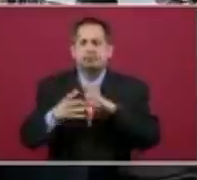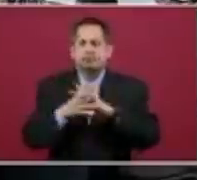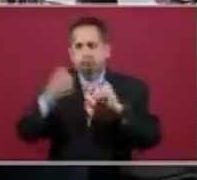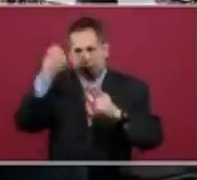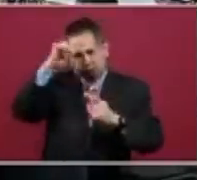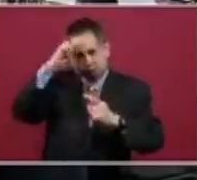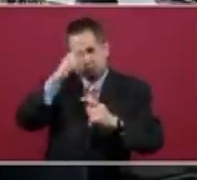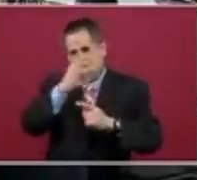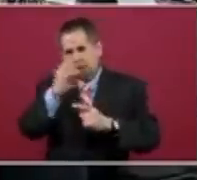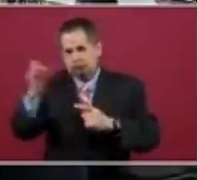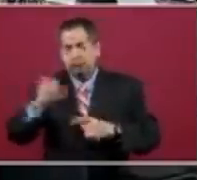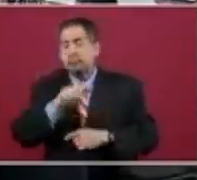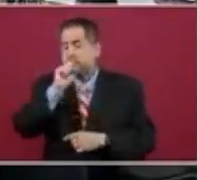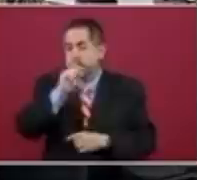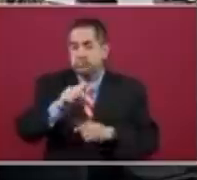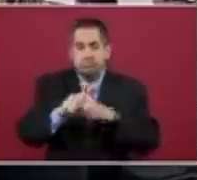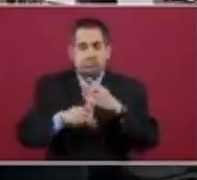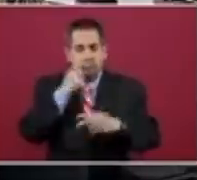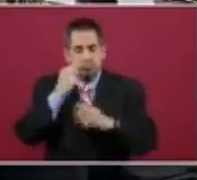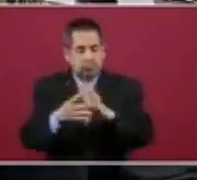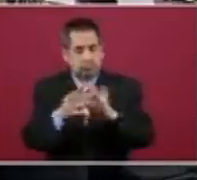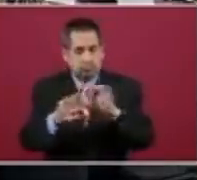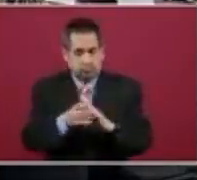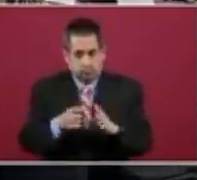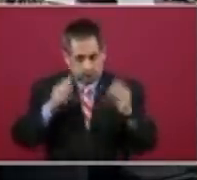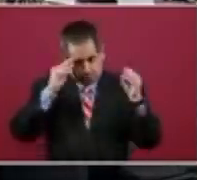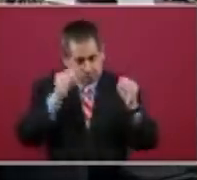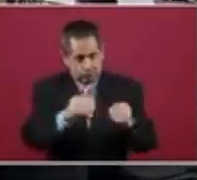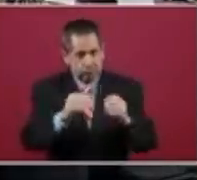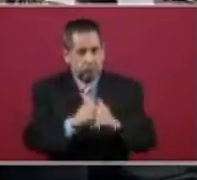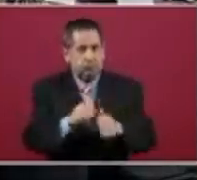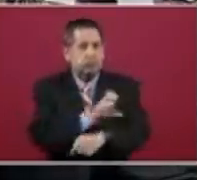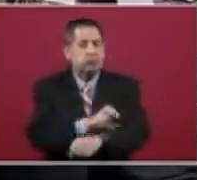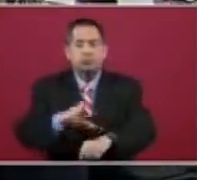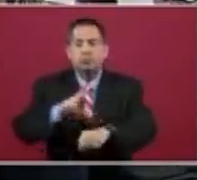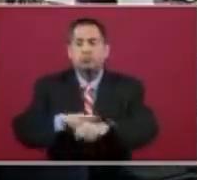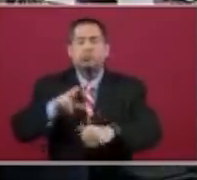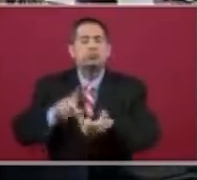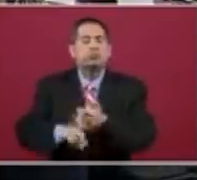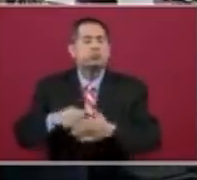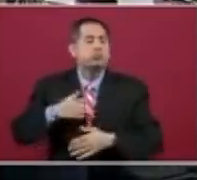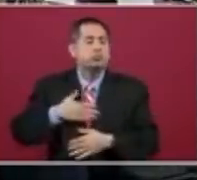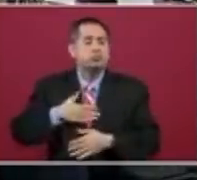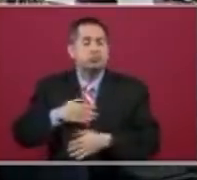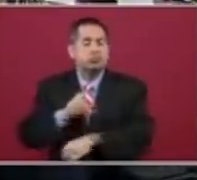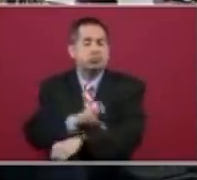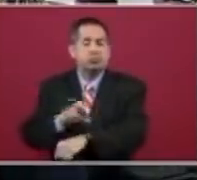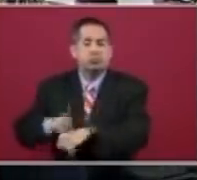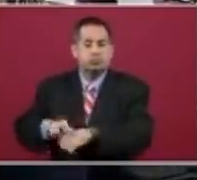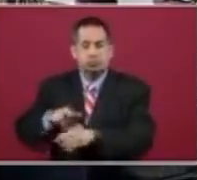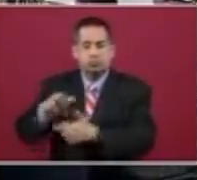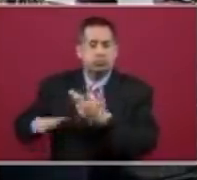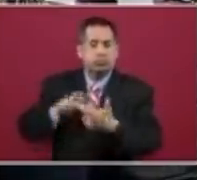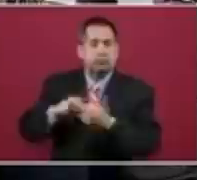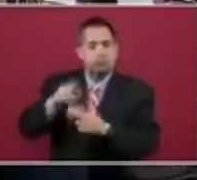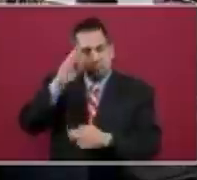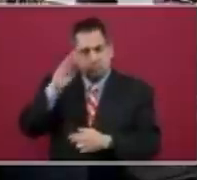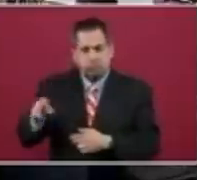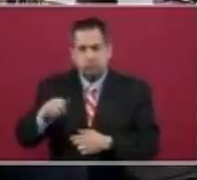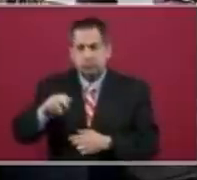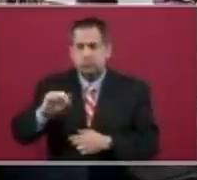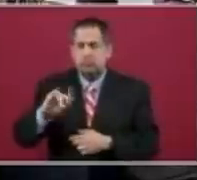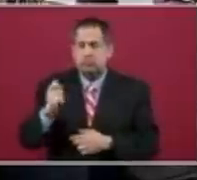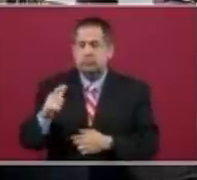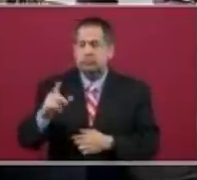expertos. También quisiera agregar que este proyecto está coordinado por nuestro coordinador regional, el señor Miguel